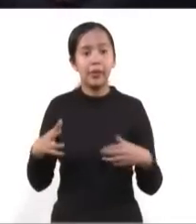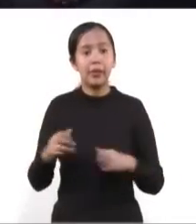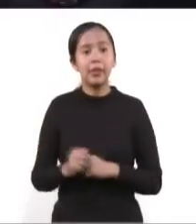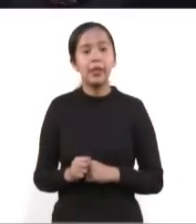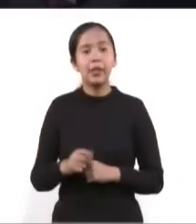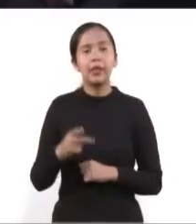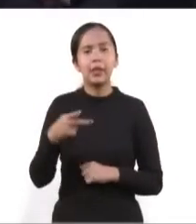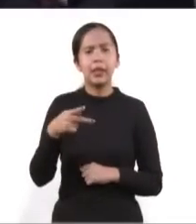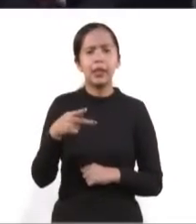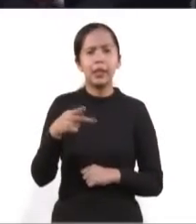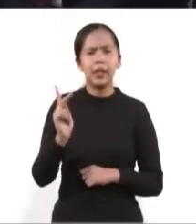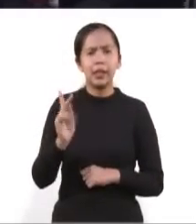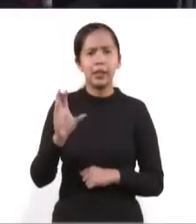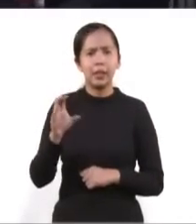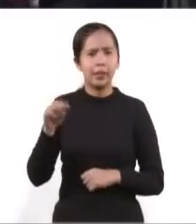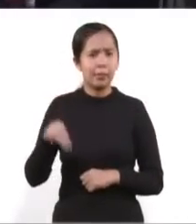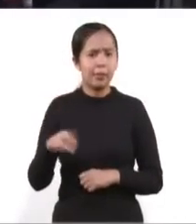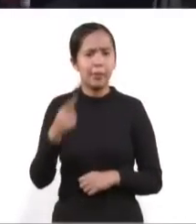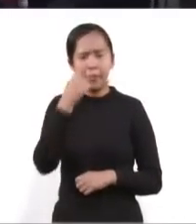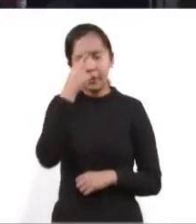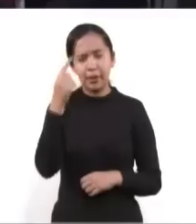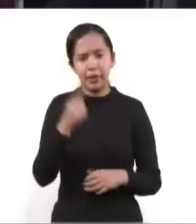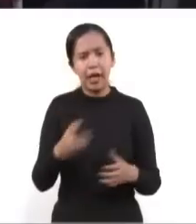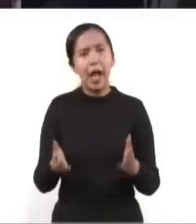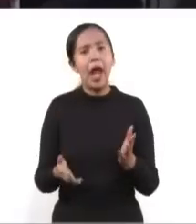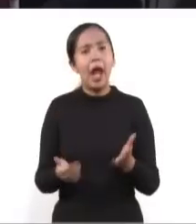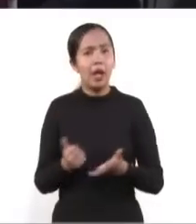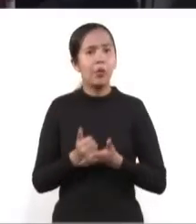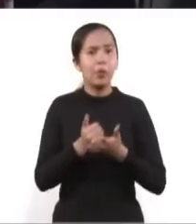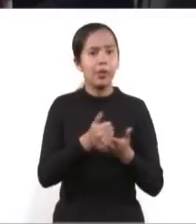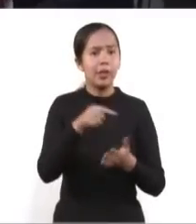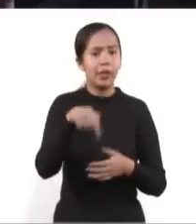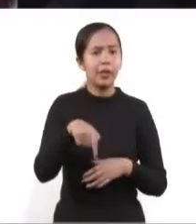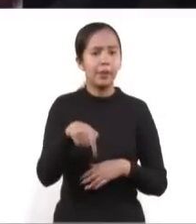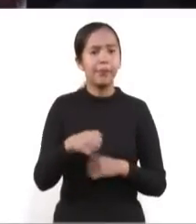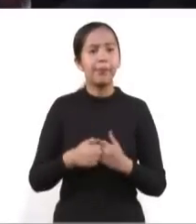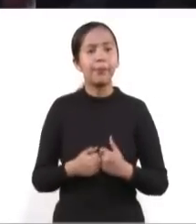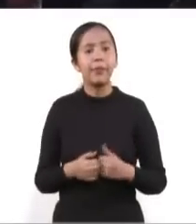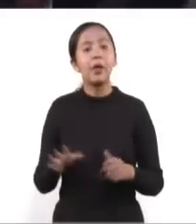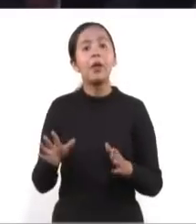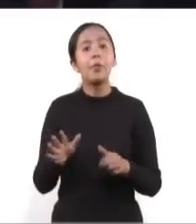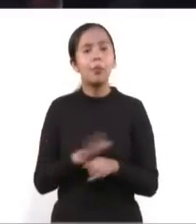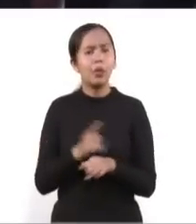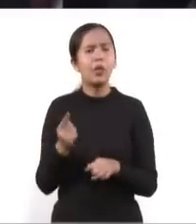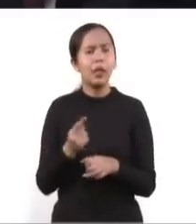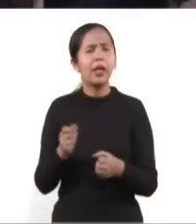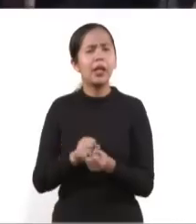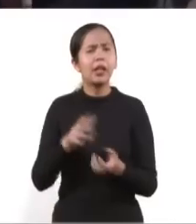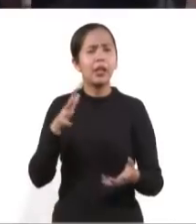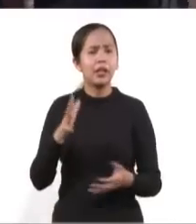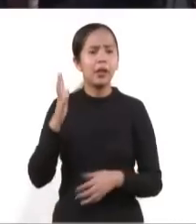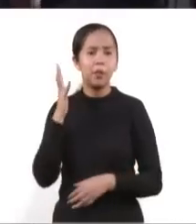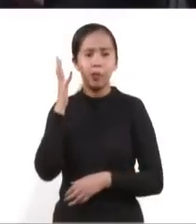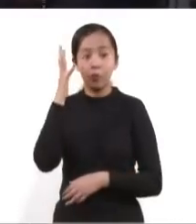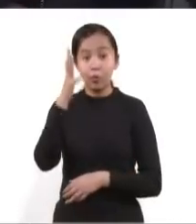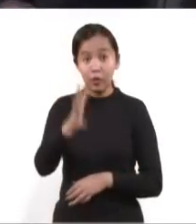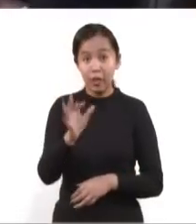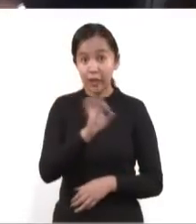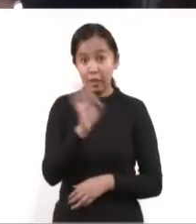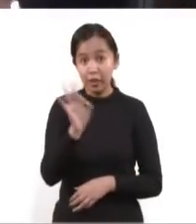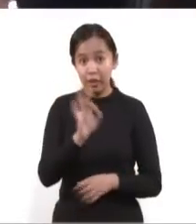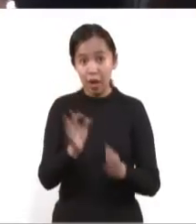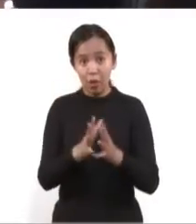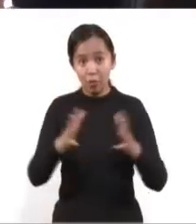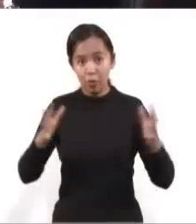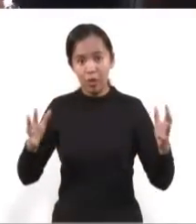precisamente casi para alimentar el doble de esta subestación. Está hecha para que en el futuro, si crece, tengamos la capacidad de